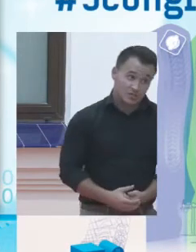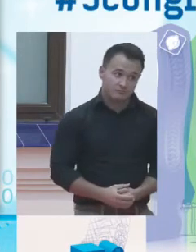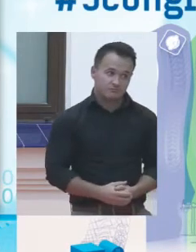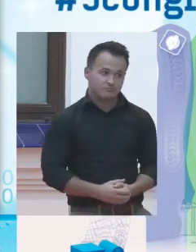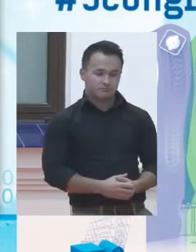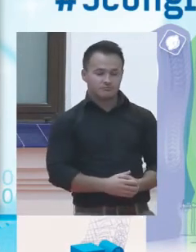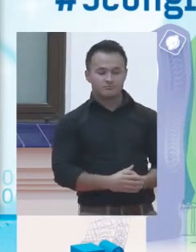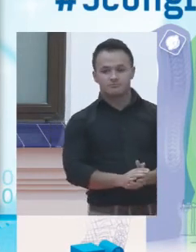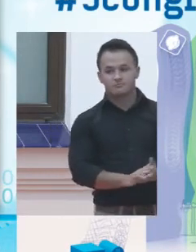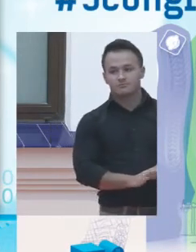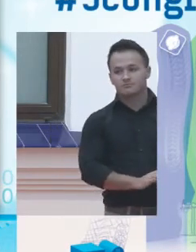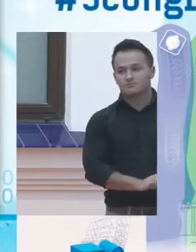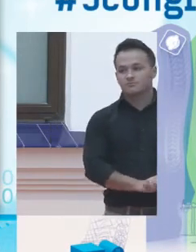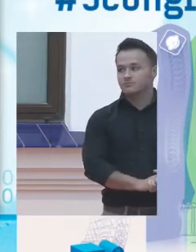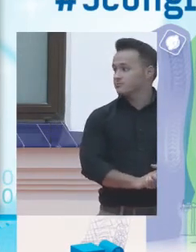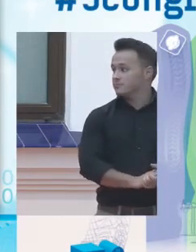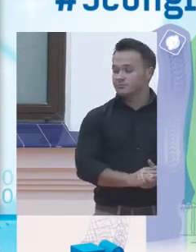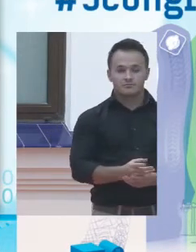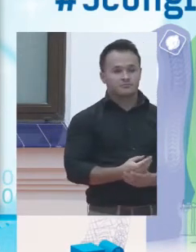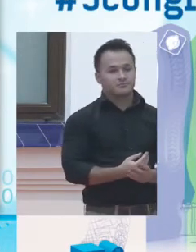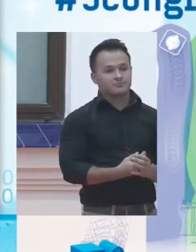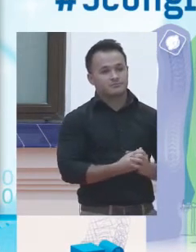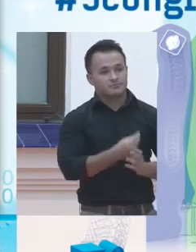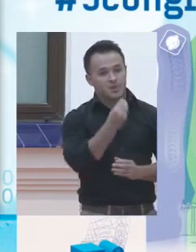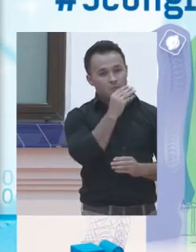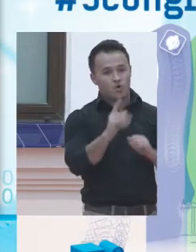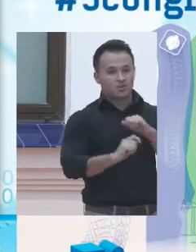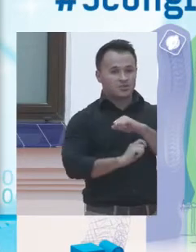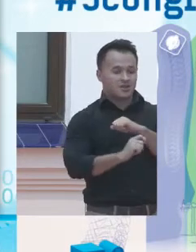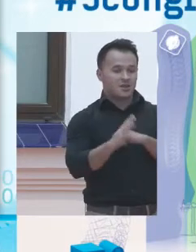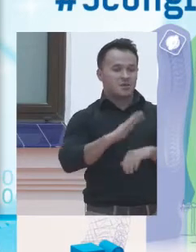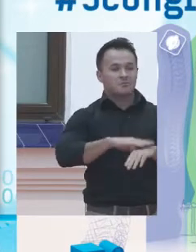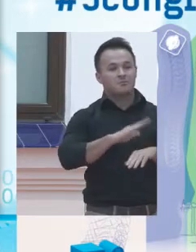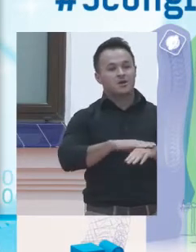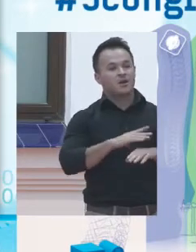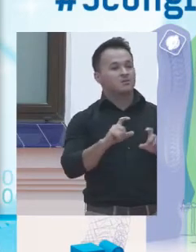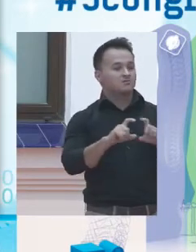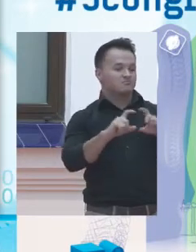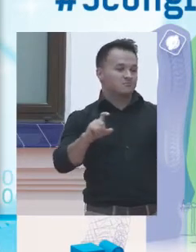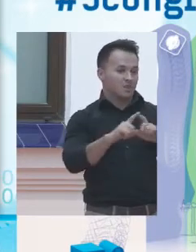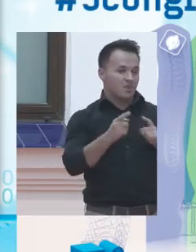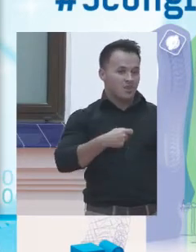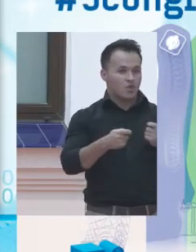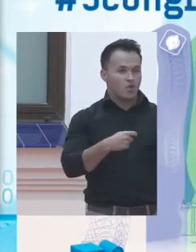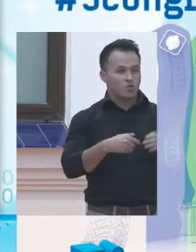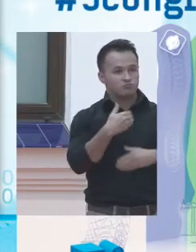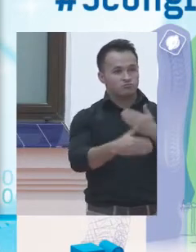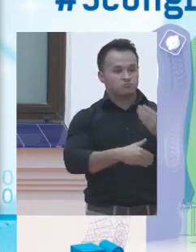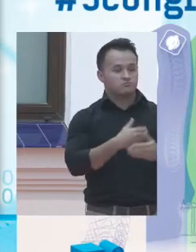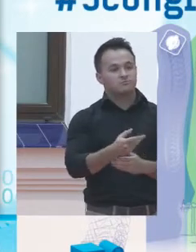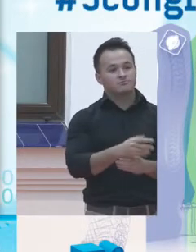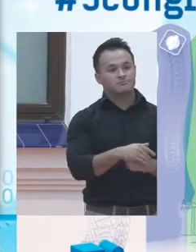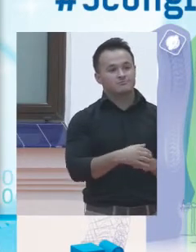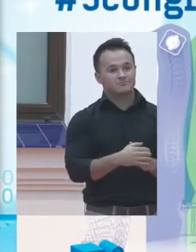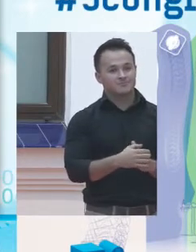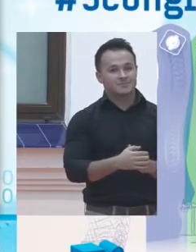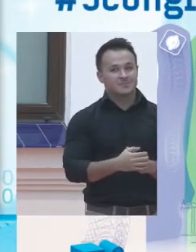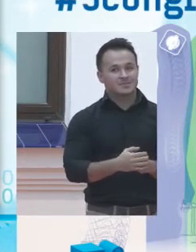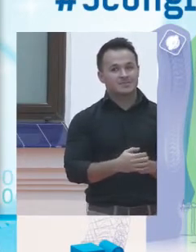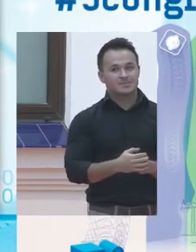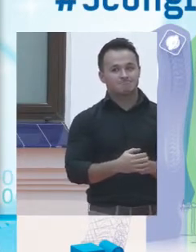hemos visto que la mejor estrategia para la supervivencia de nuestro modelo de negocio estaba en virtualizar nuestras instalaciones.